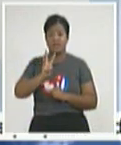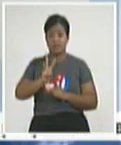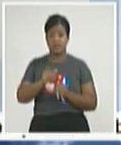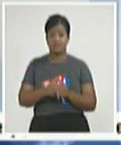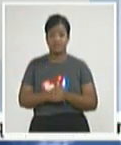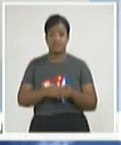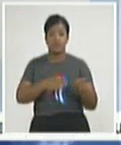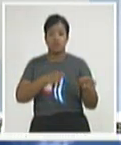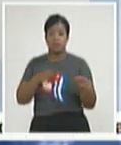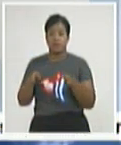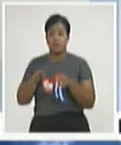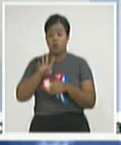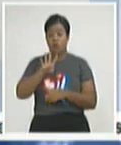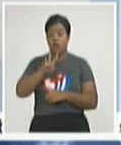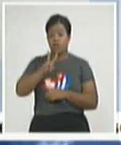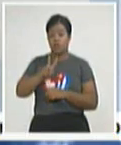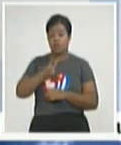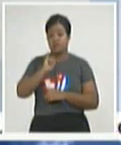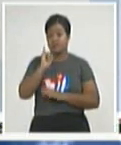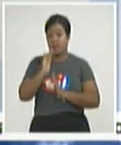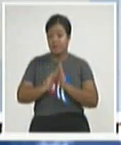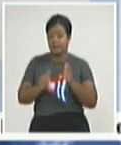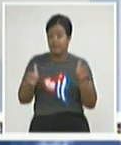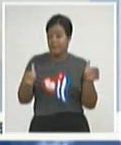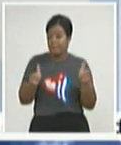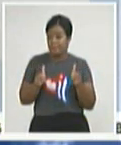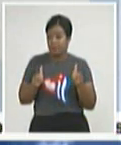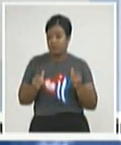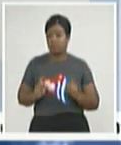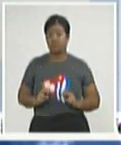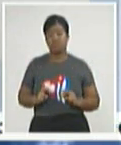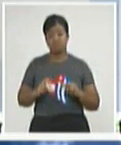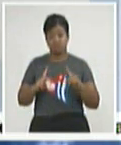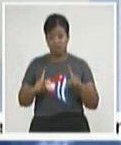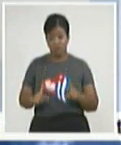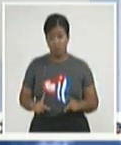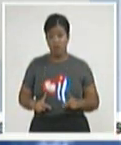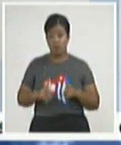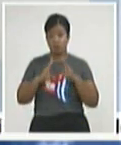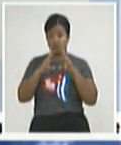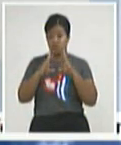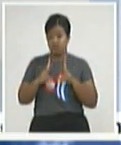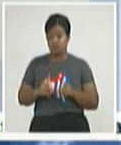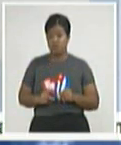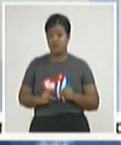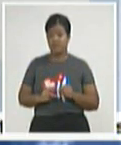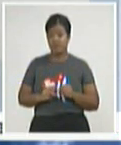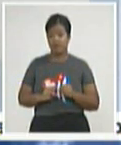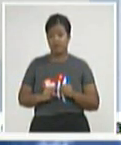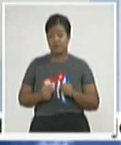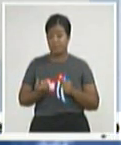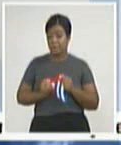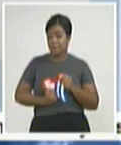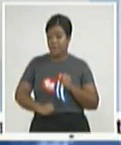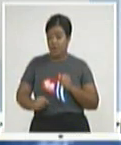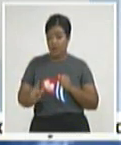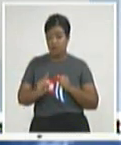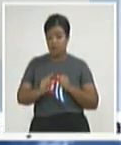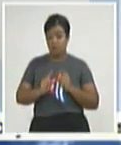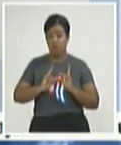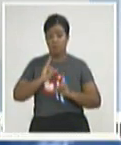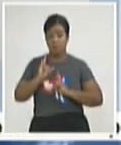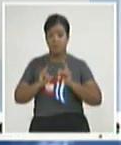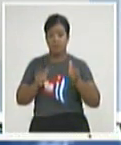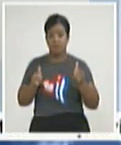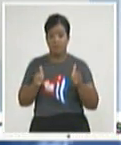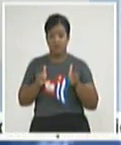42 menores de 6 meses, y nuevamente se diagnostican un número de recién nacidos, 10 recién nacidos